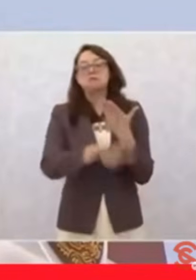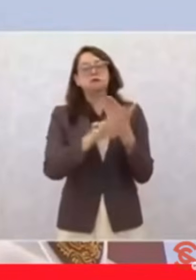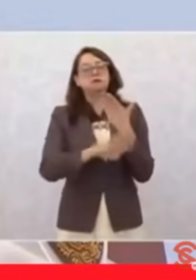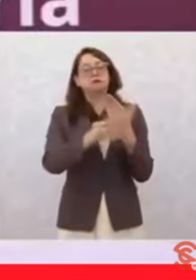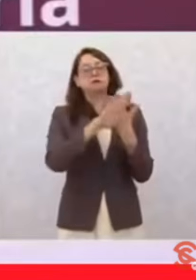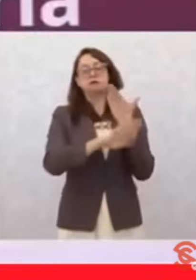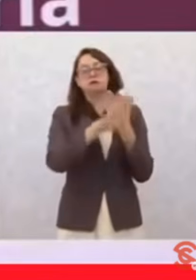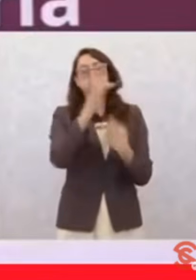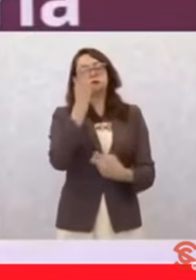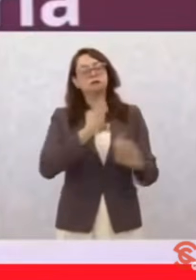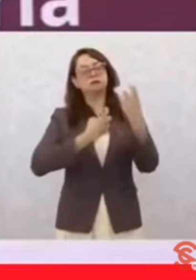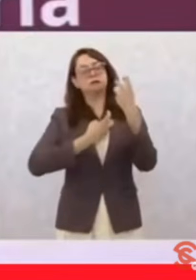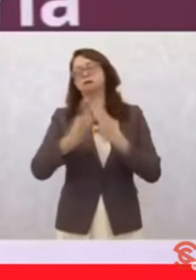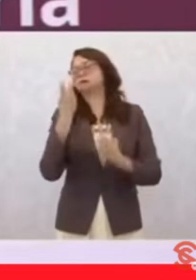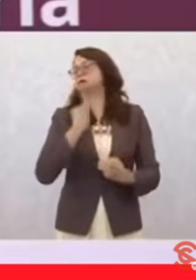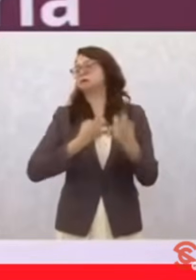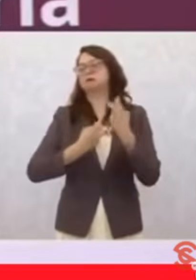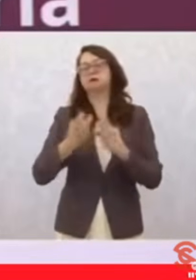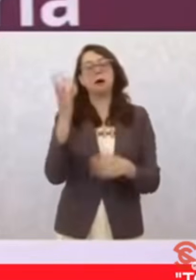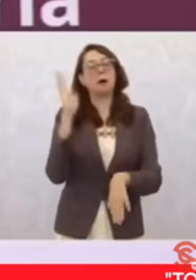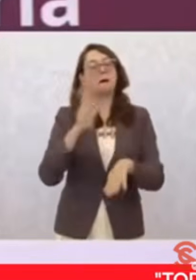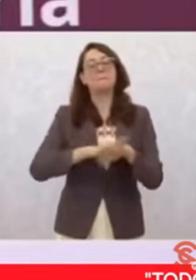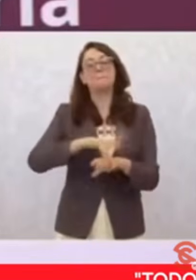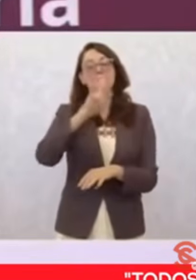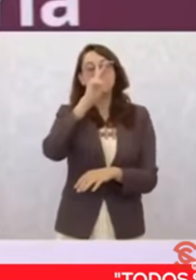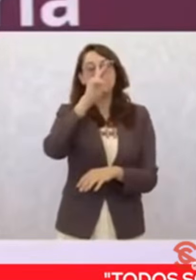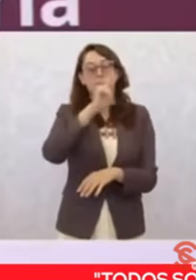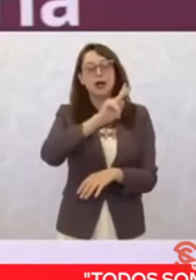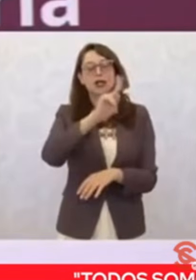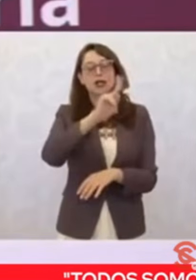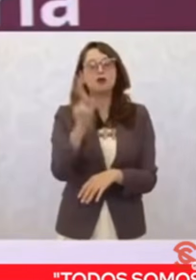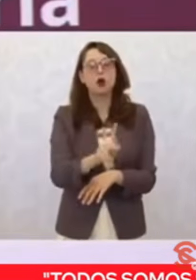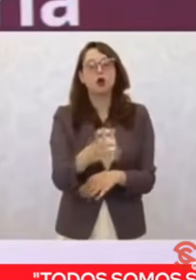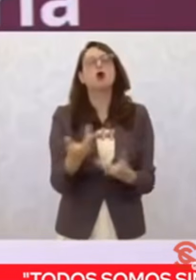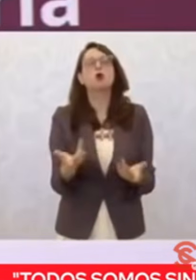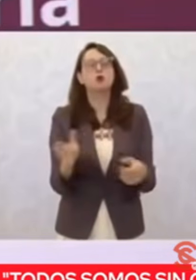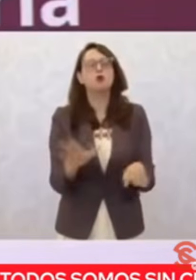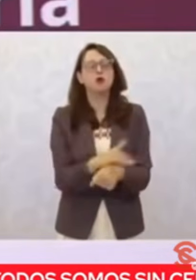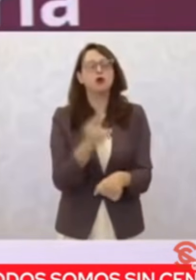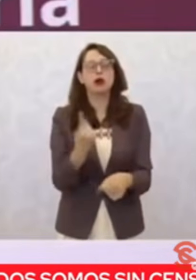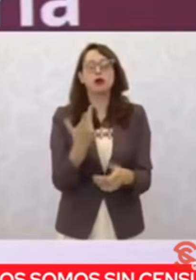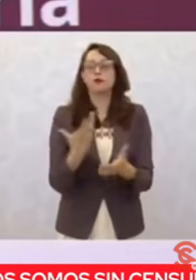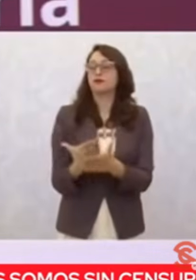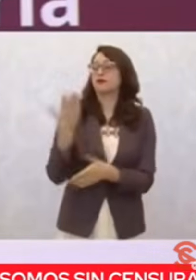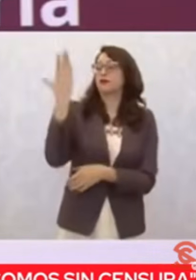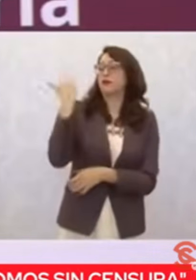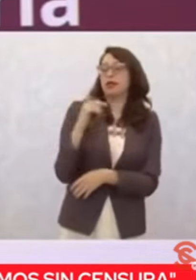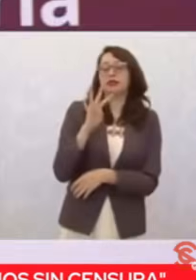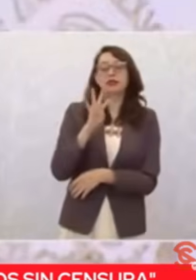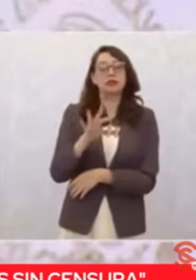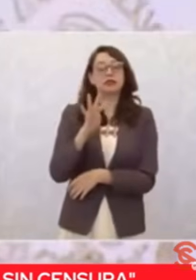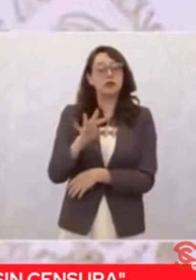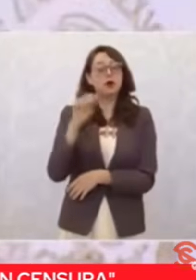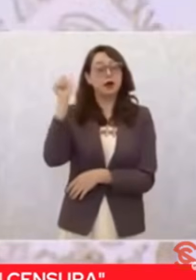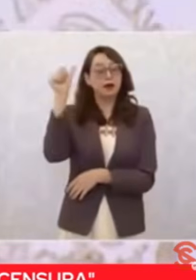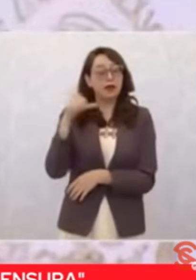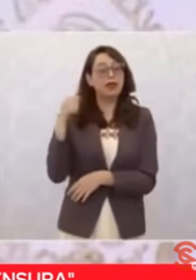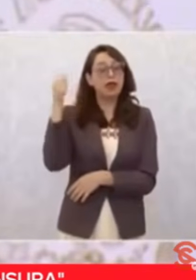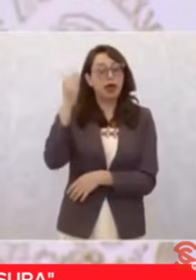se intensificó después de que el pasado 19 de abril se hiciera